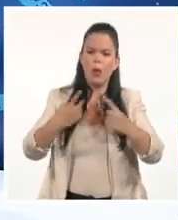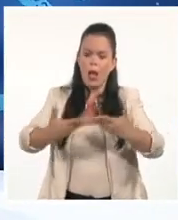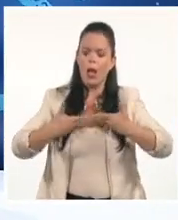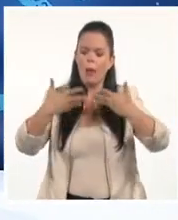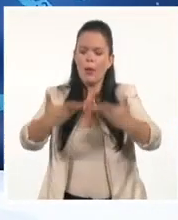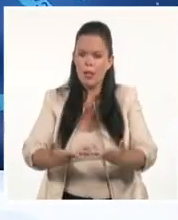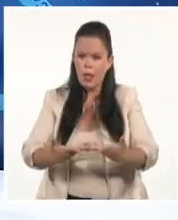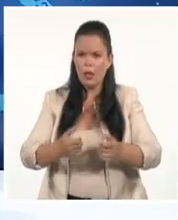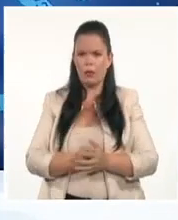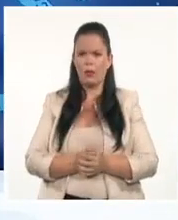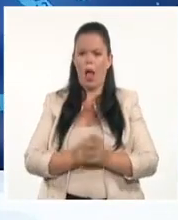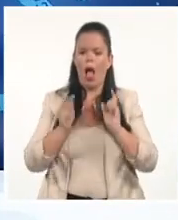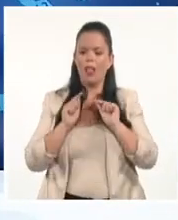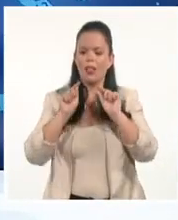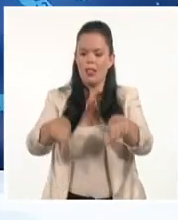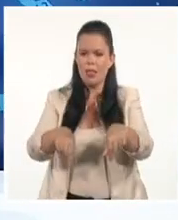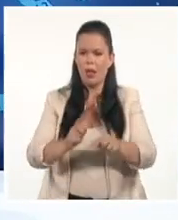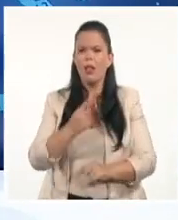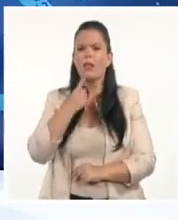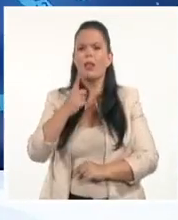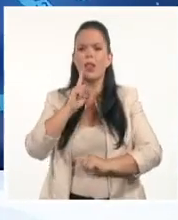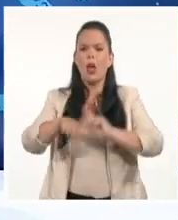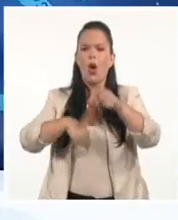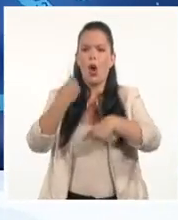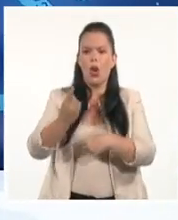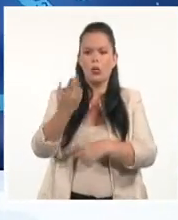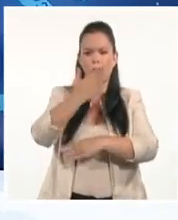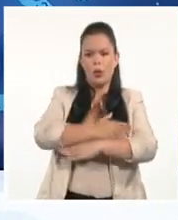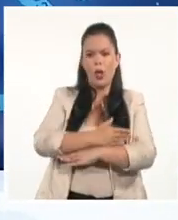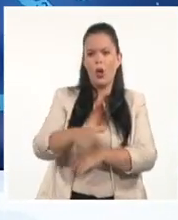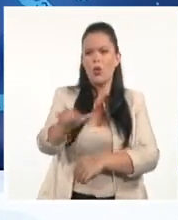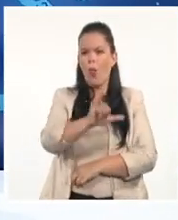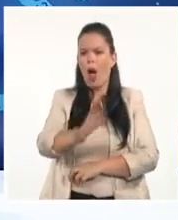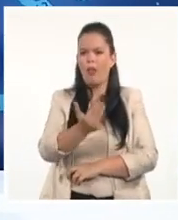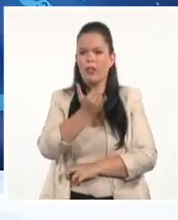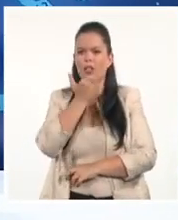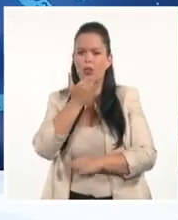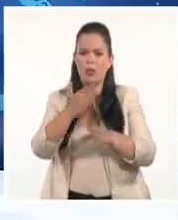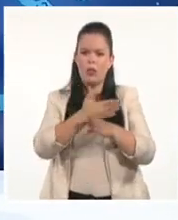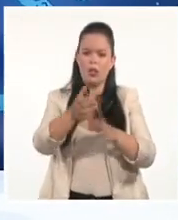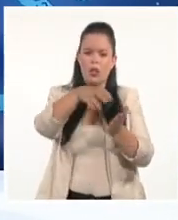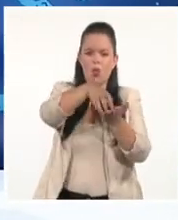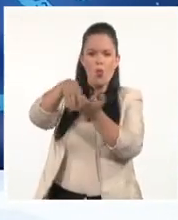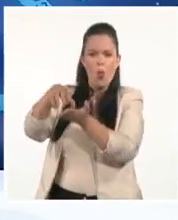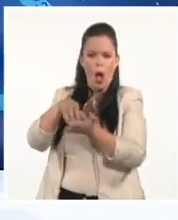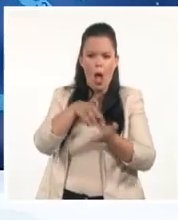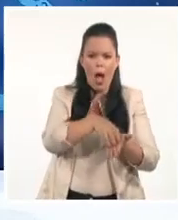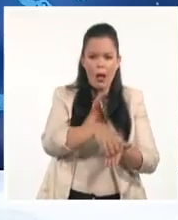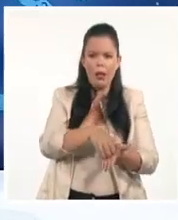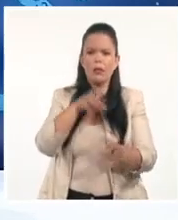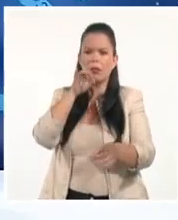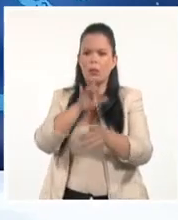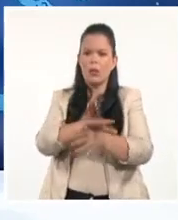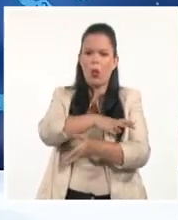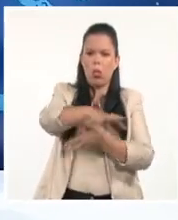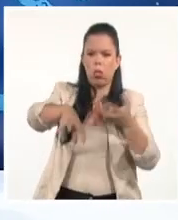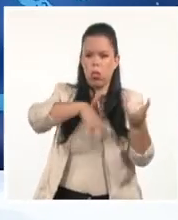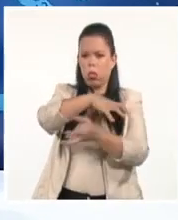presencial su total condena a los disturbios que provocaron daños humanos y materiales y pretendieron alterar la paz y la tranquilidad